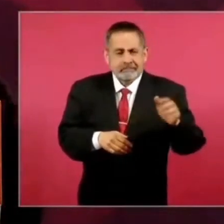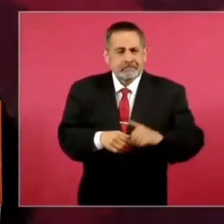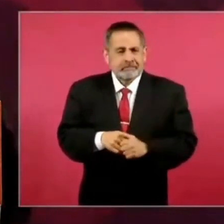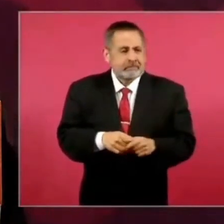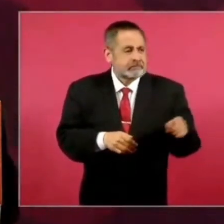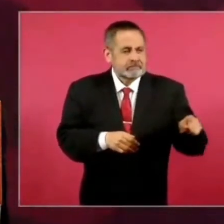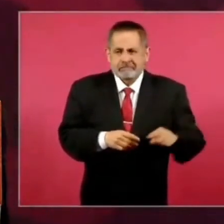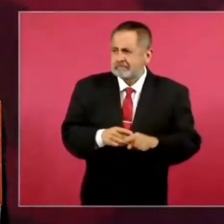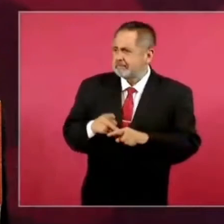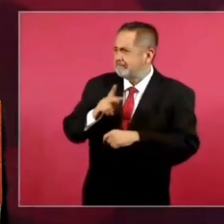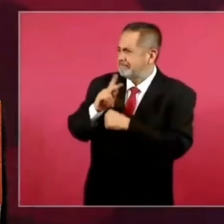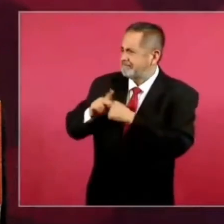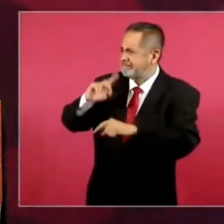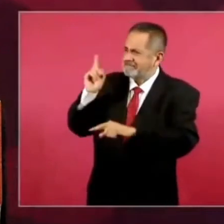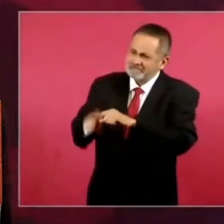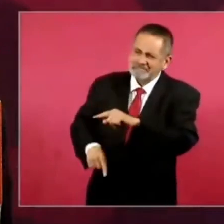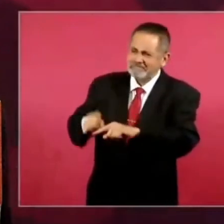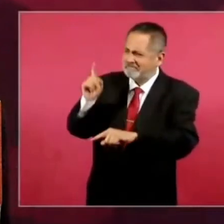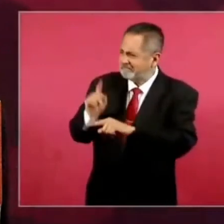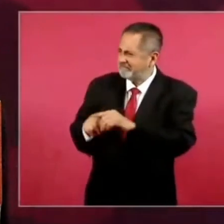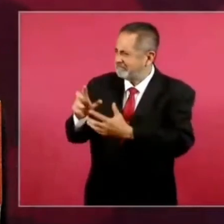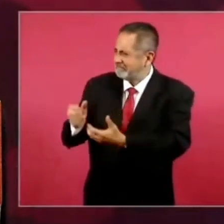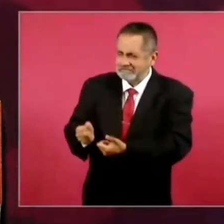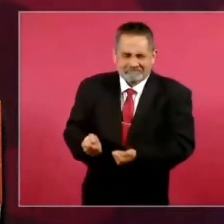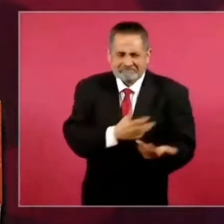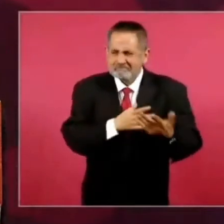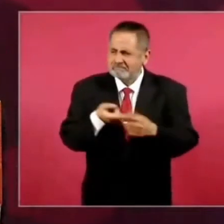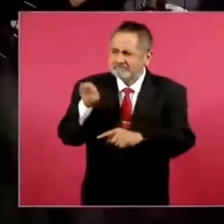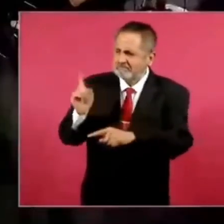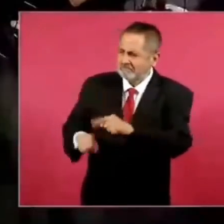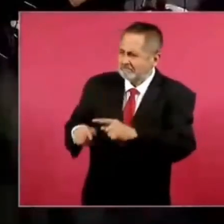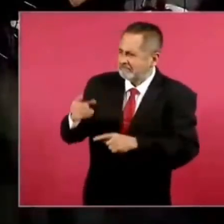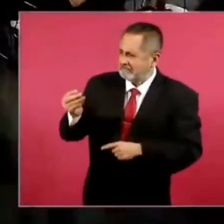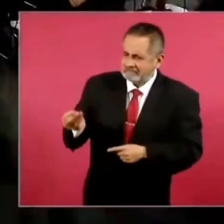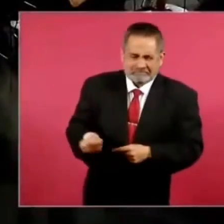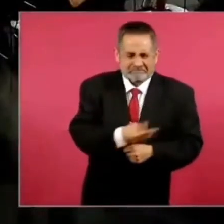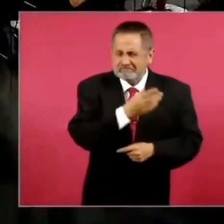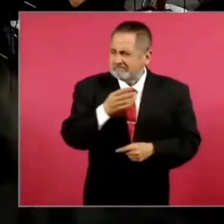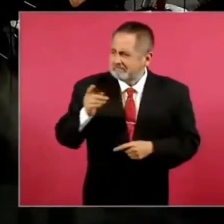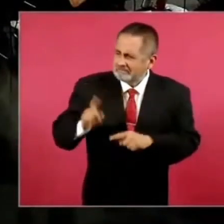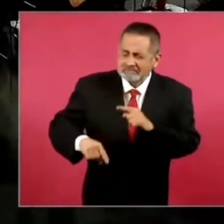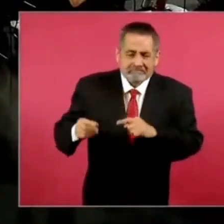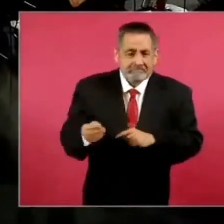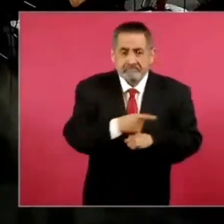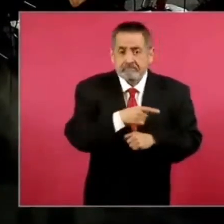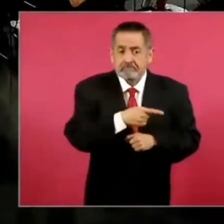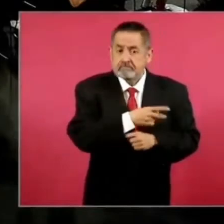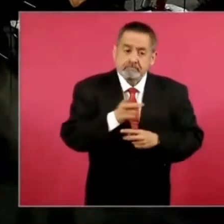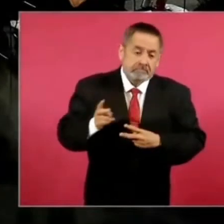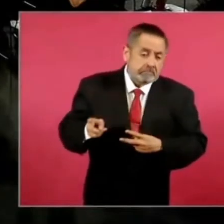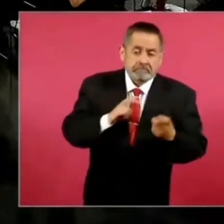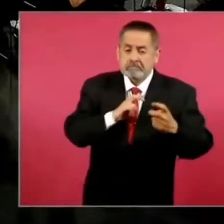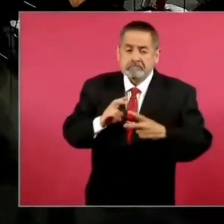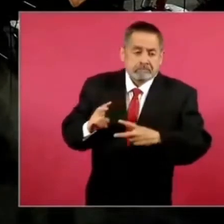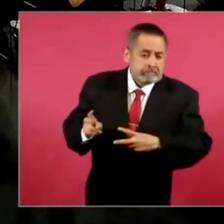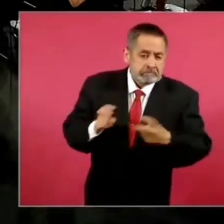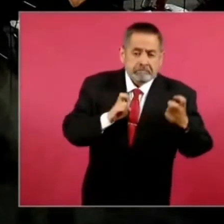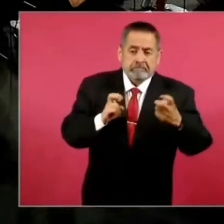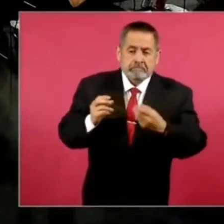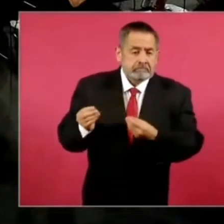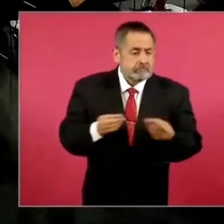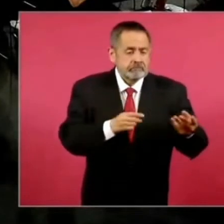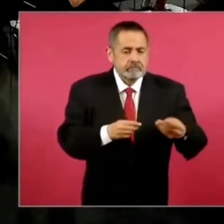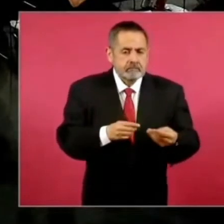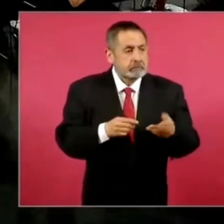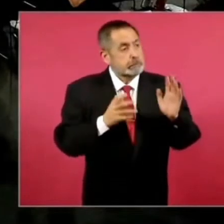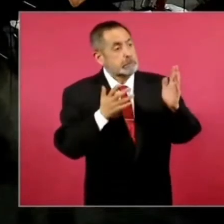desmantelando todo, entregando todos los bienes de la nación.